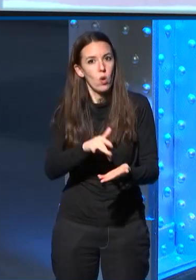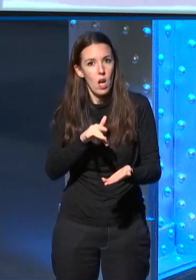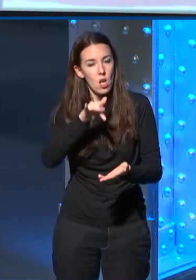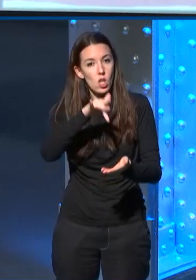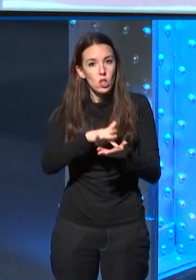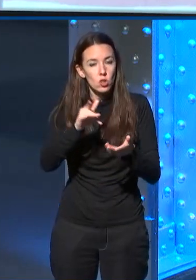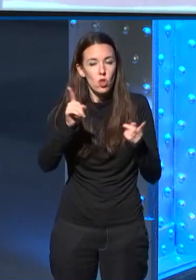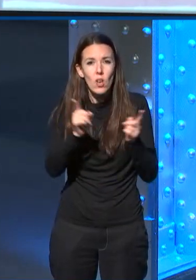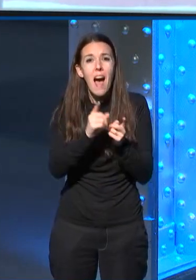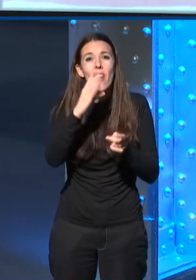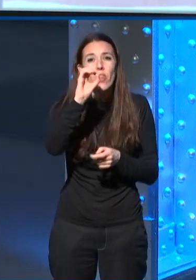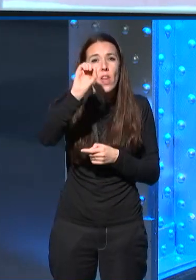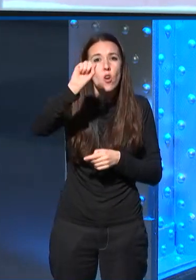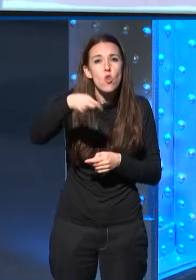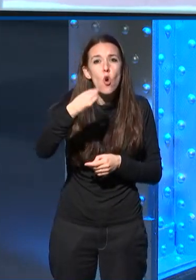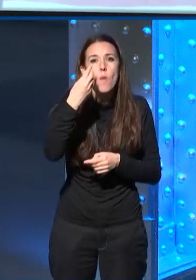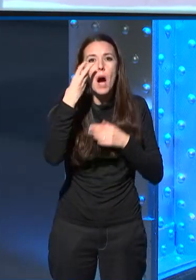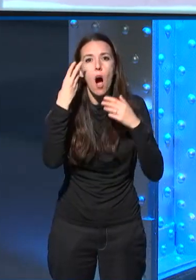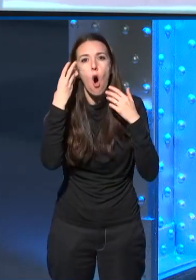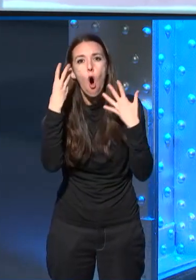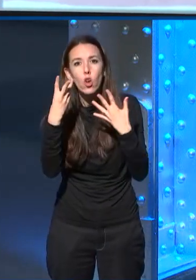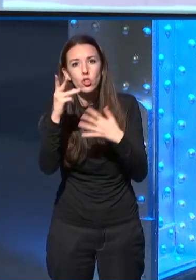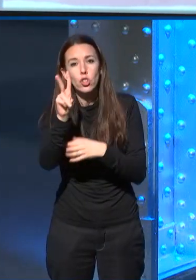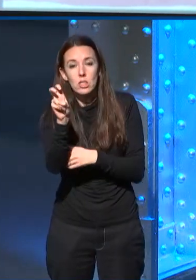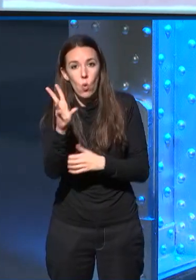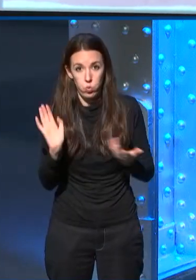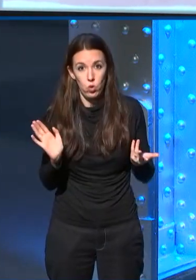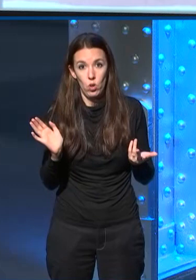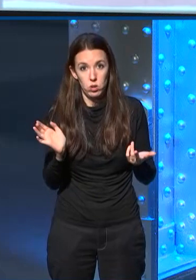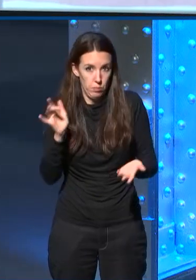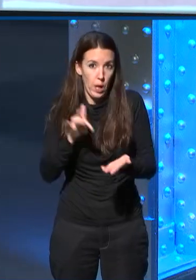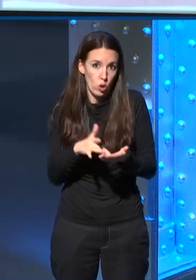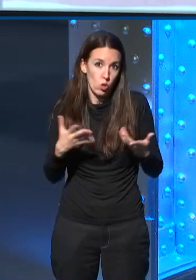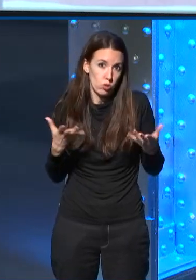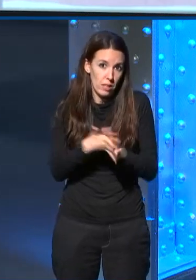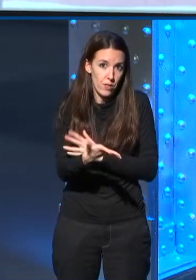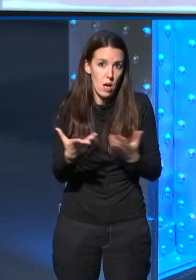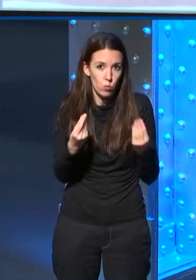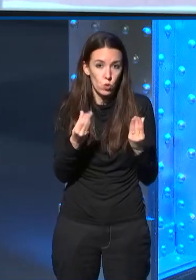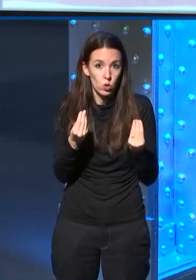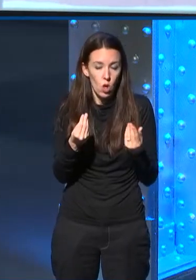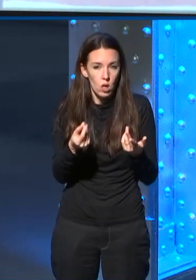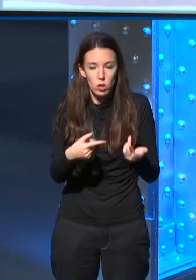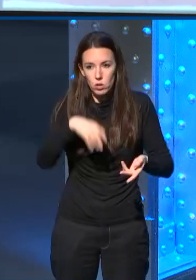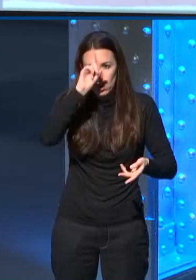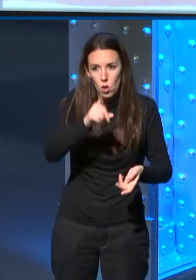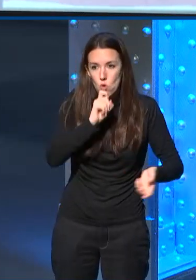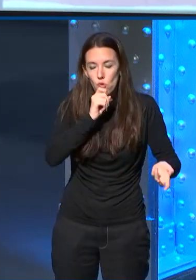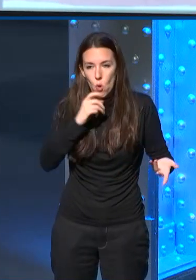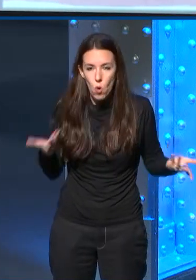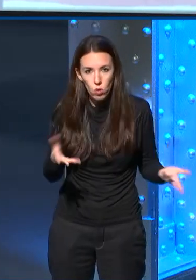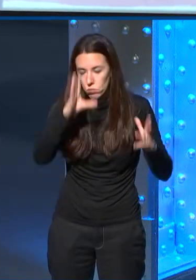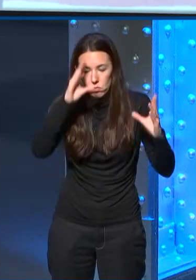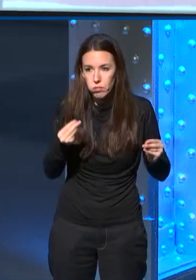tiempo tan corto como 0,8 segundos. Pero claro, las velocidades que te mueves, eso es mucho. Y entonces perdimos completamente el conocimiento de cómo estábamos. Y en un